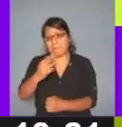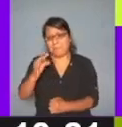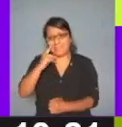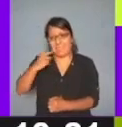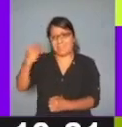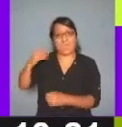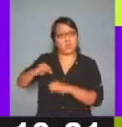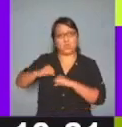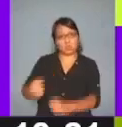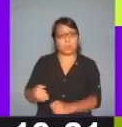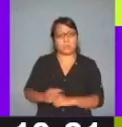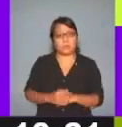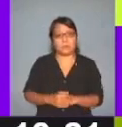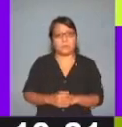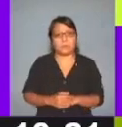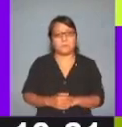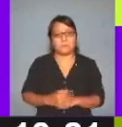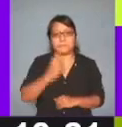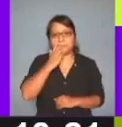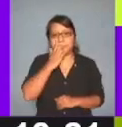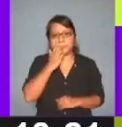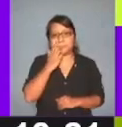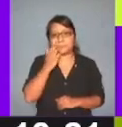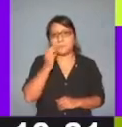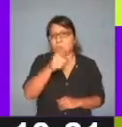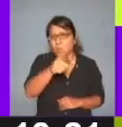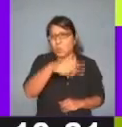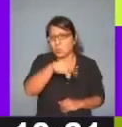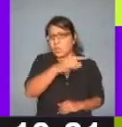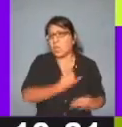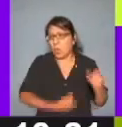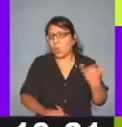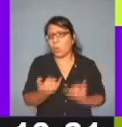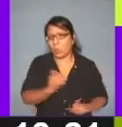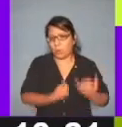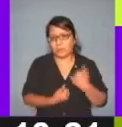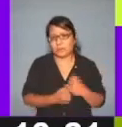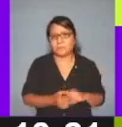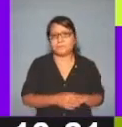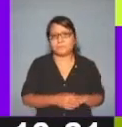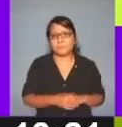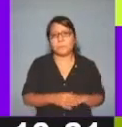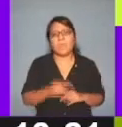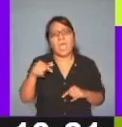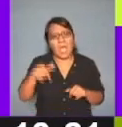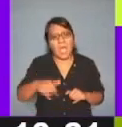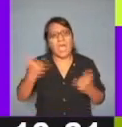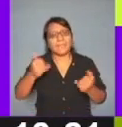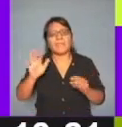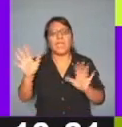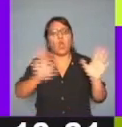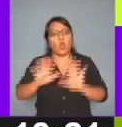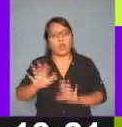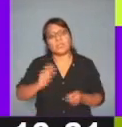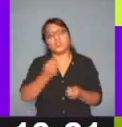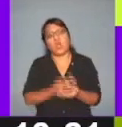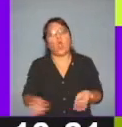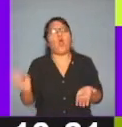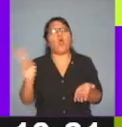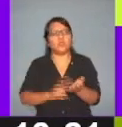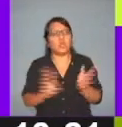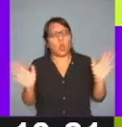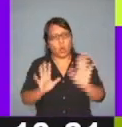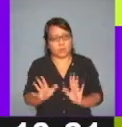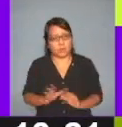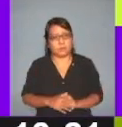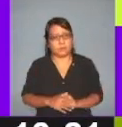mientras tanto usted creo que dijo declaraciones que se tiene que hacer una reestructuración porque hay empresas que no van a poder al margen